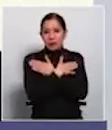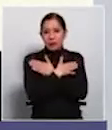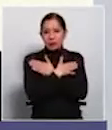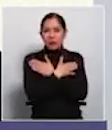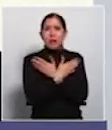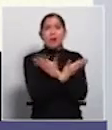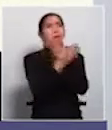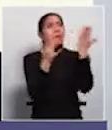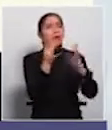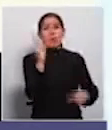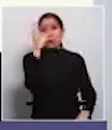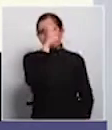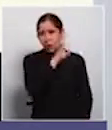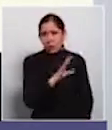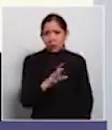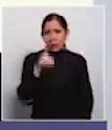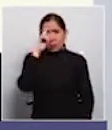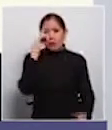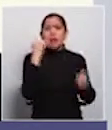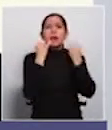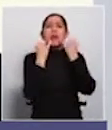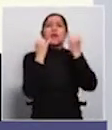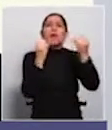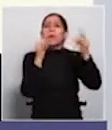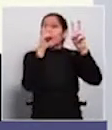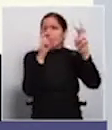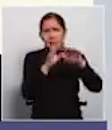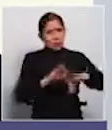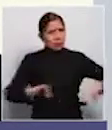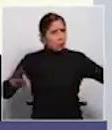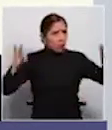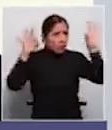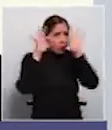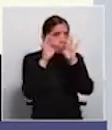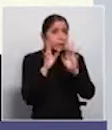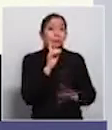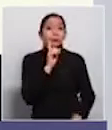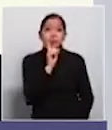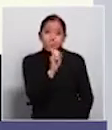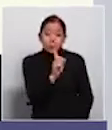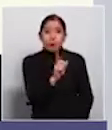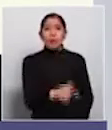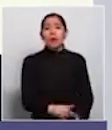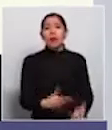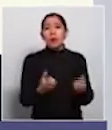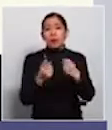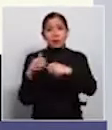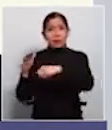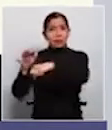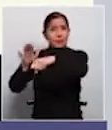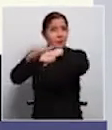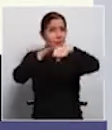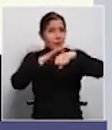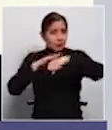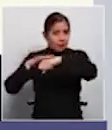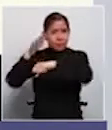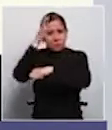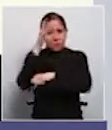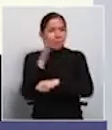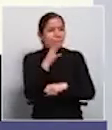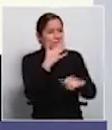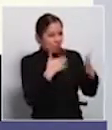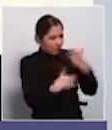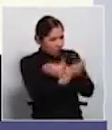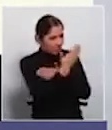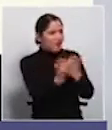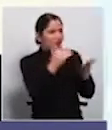para todo el territorio nacional para informar sobre este importante tema, pero además poder alertar también a los padres de familia. Buenos